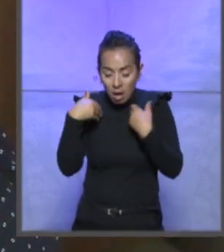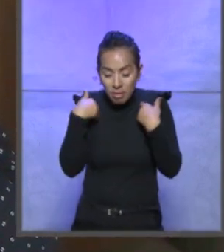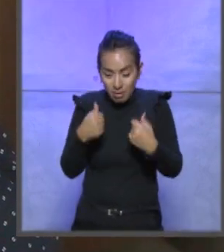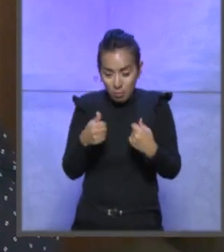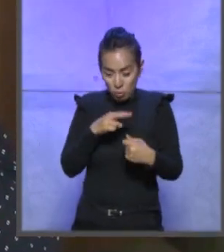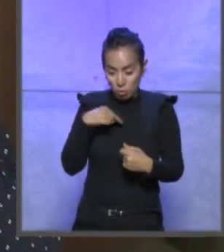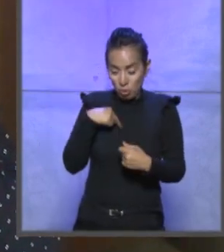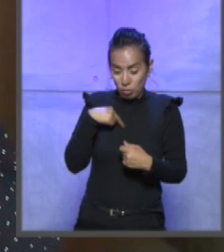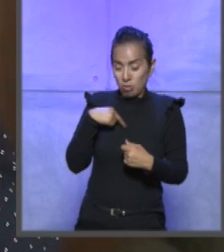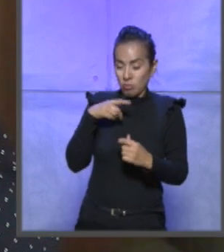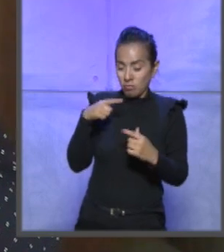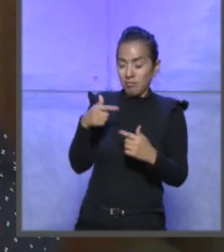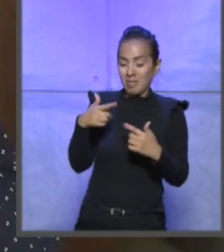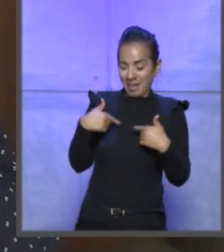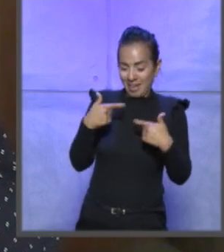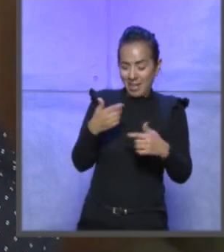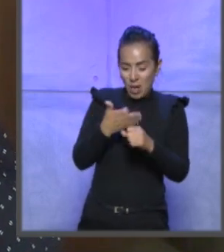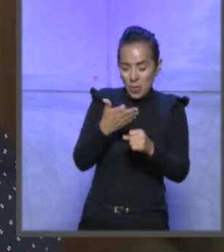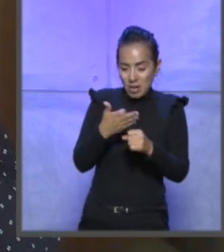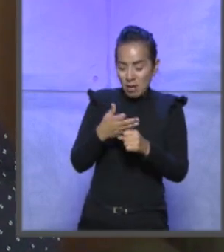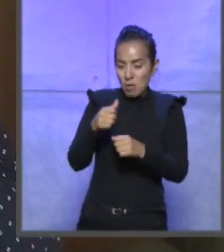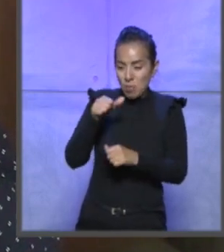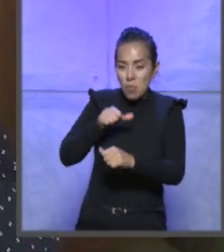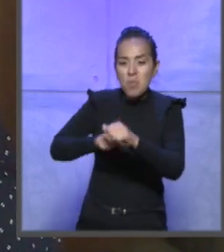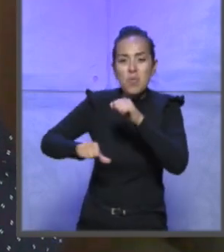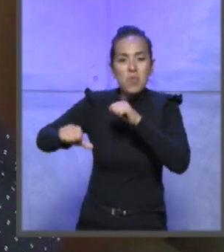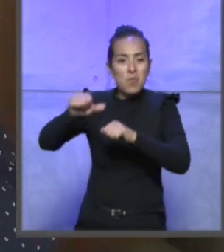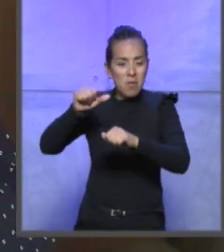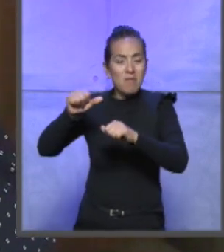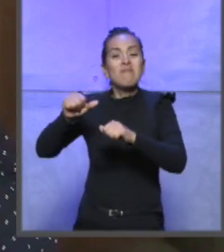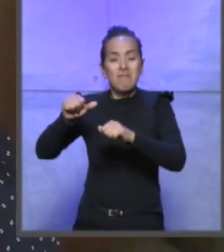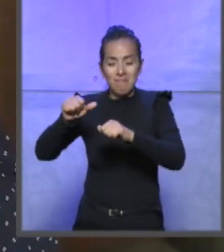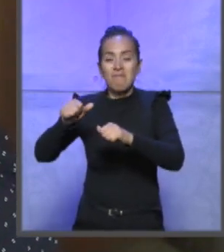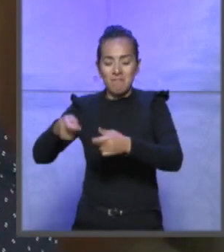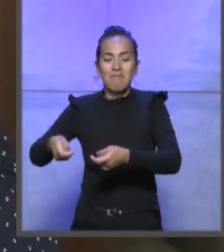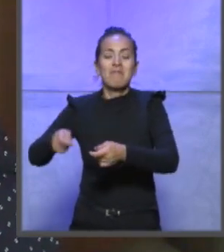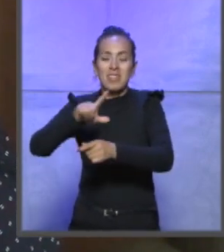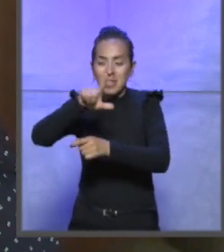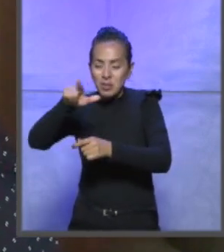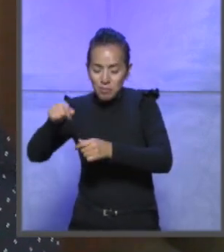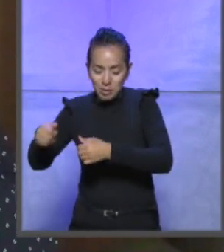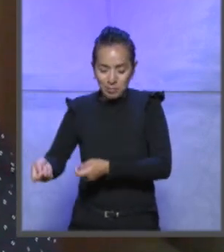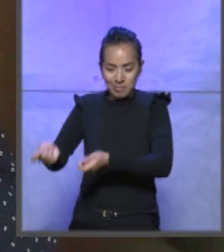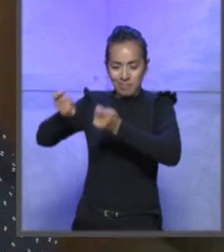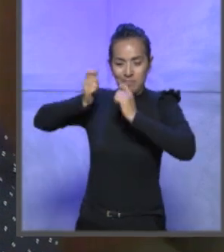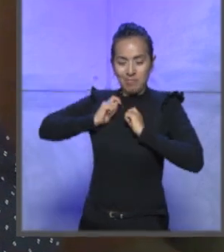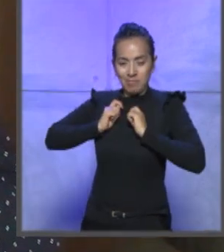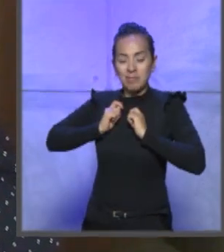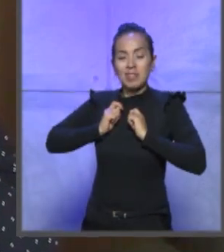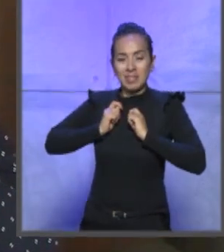que vamos a tomar el rumbo de nuestro país, de nuestras entidades y de nuestras localidades. De menor a